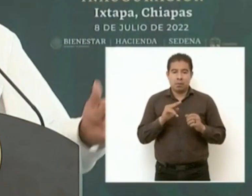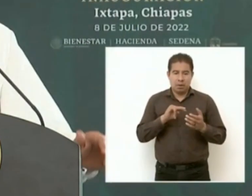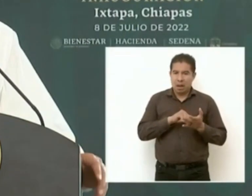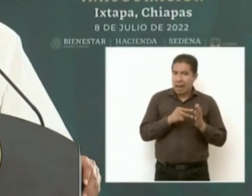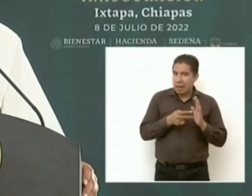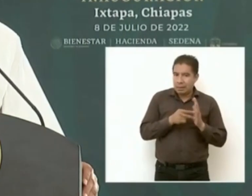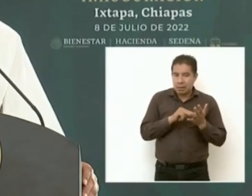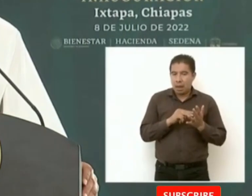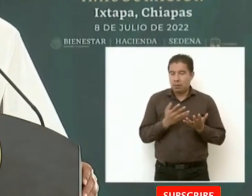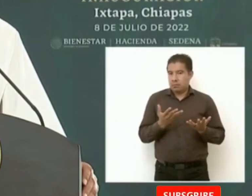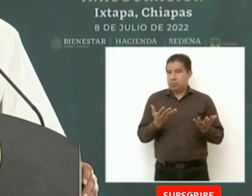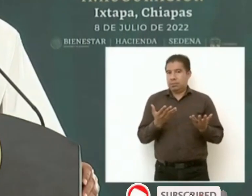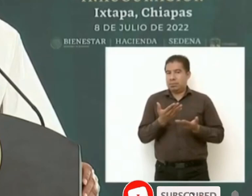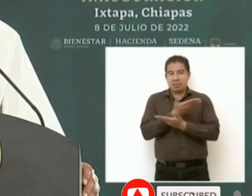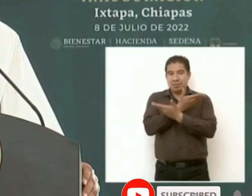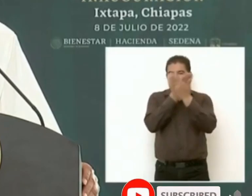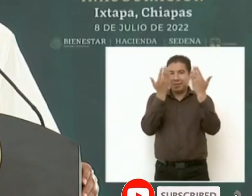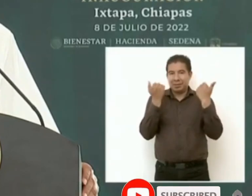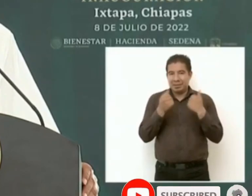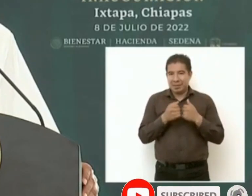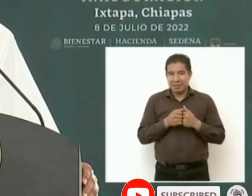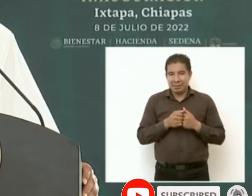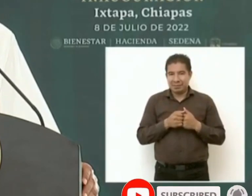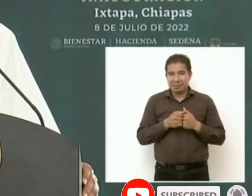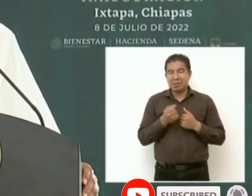ingenieros militares no se sabía,